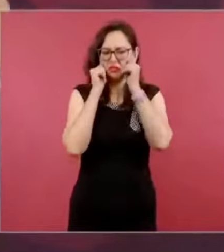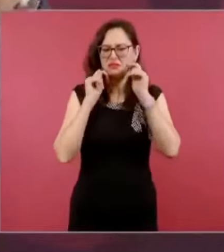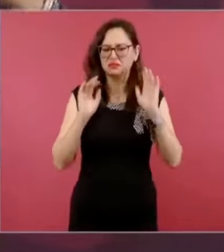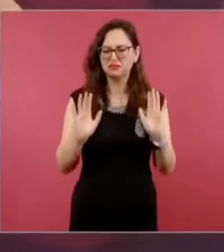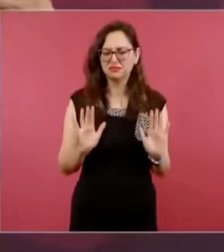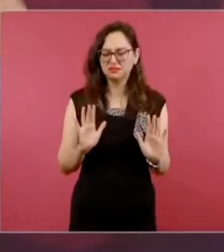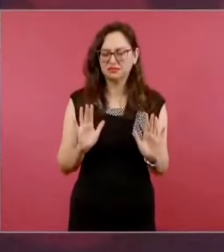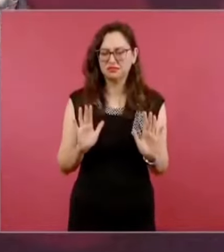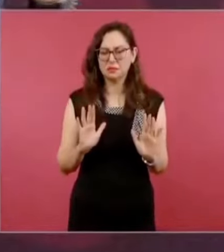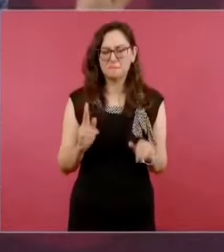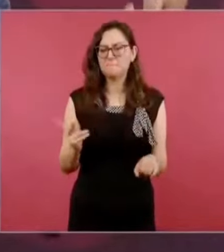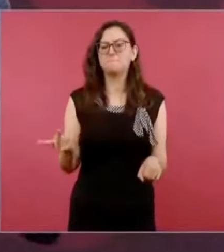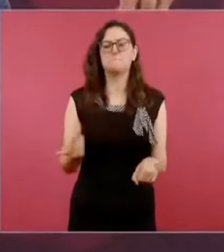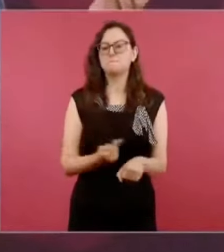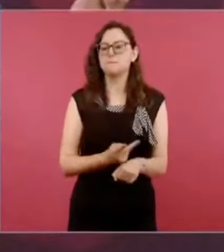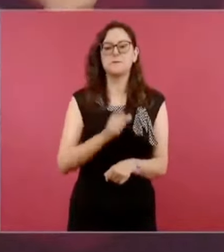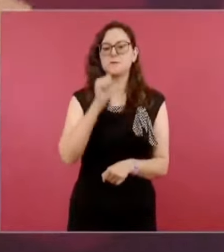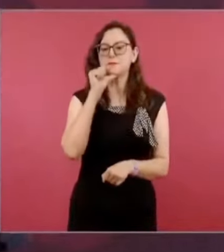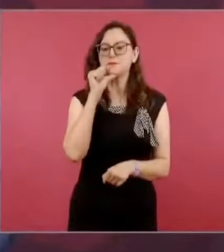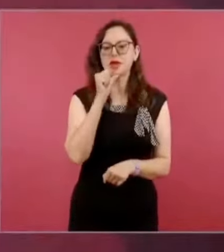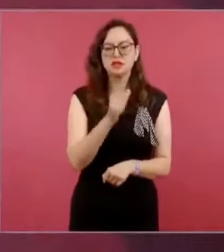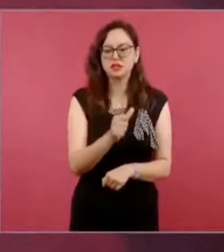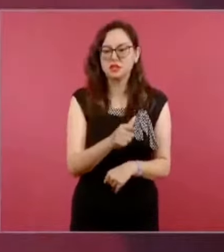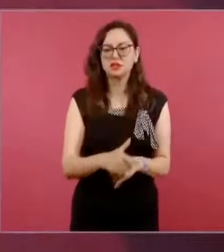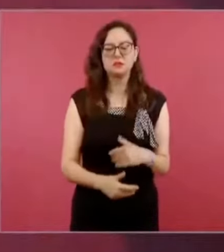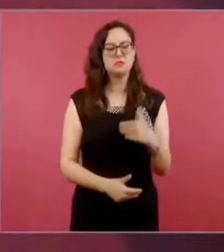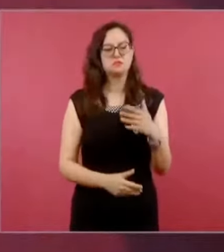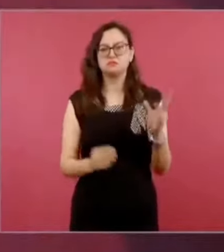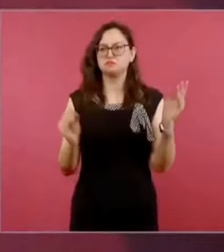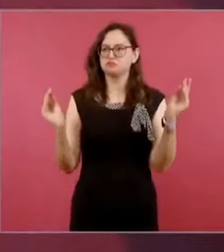aún con eso, salieron bien las cosas.